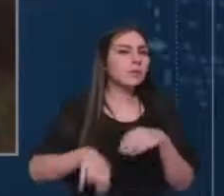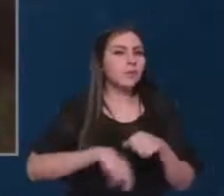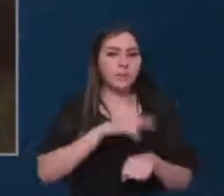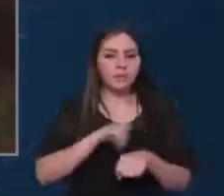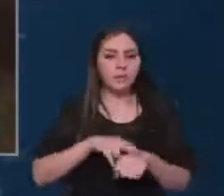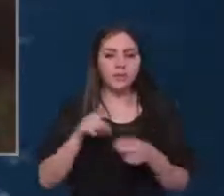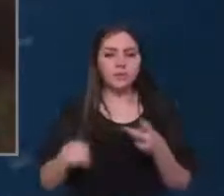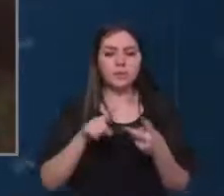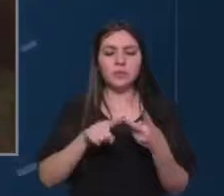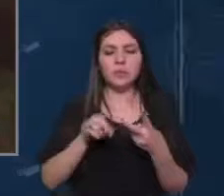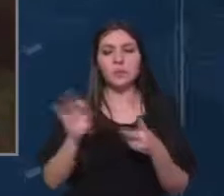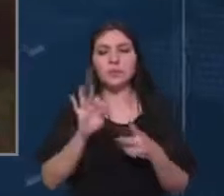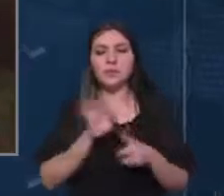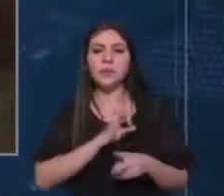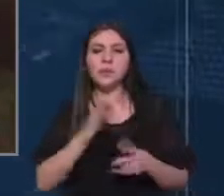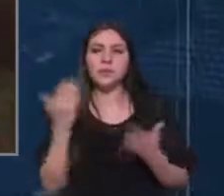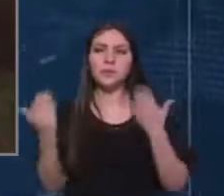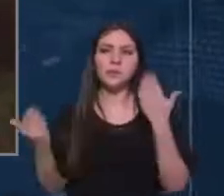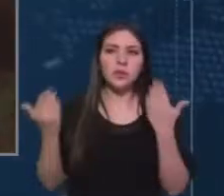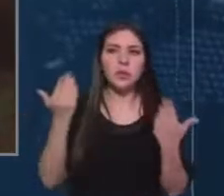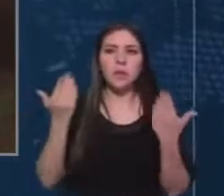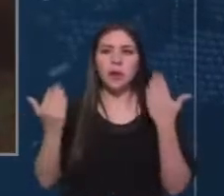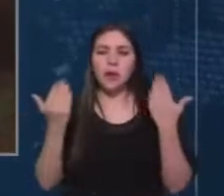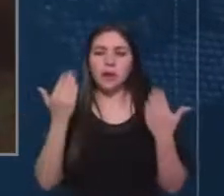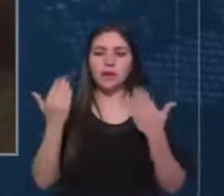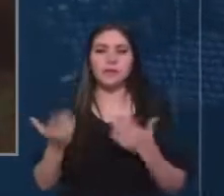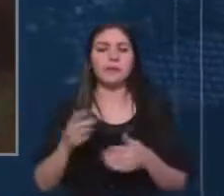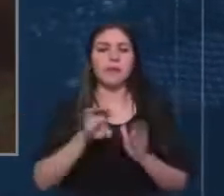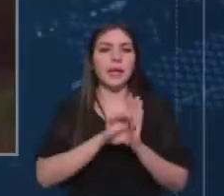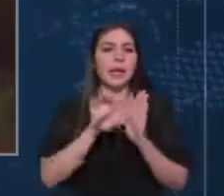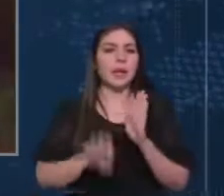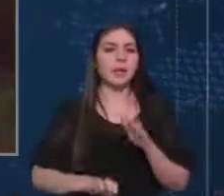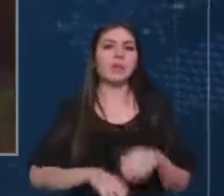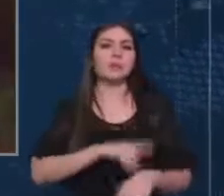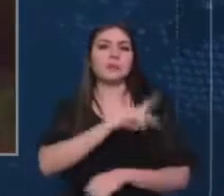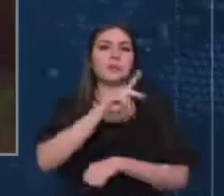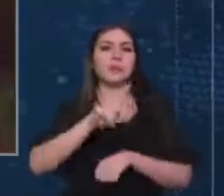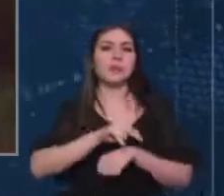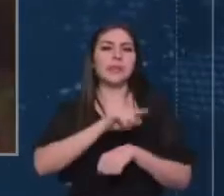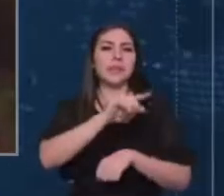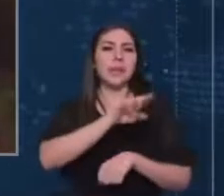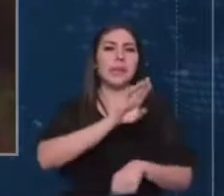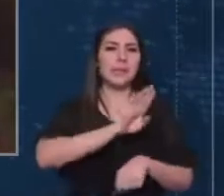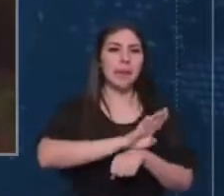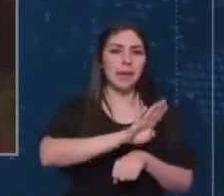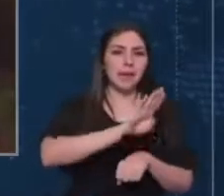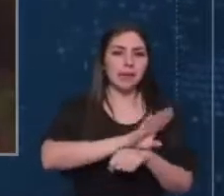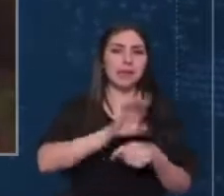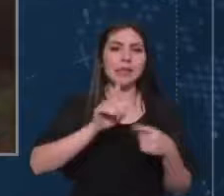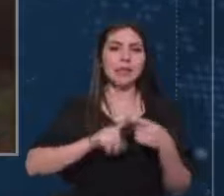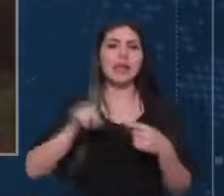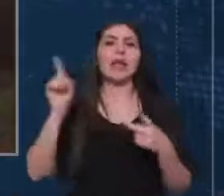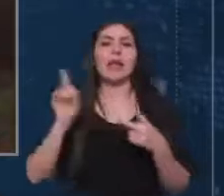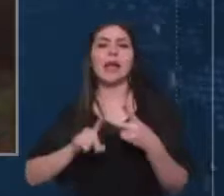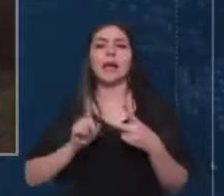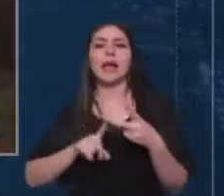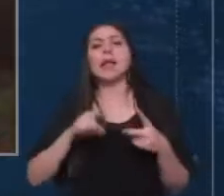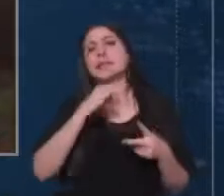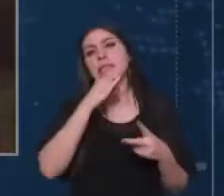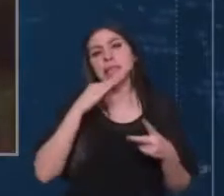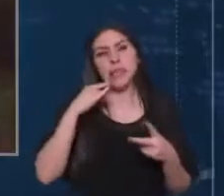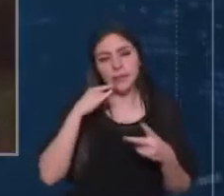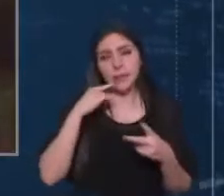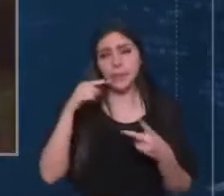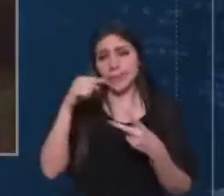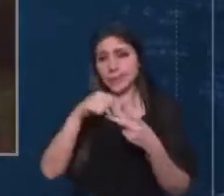una comparación. Digo, la más que podemos hacer es, por ejemplo, con Brasil, ¿no? Comparar los casos de Brasil y de Chile, que ambos